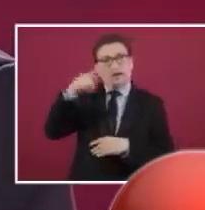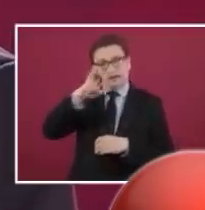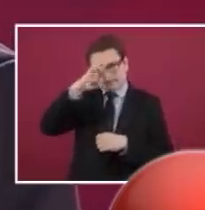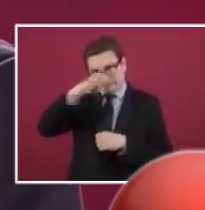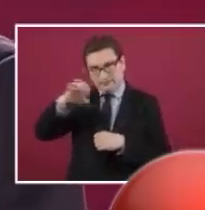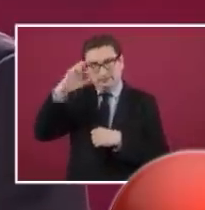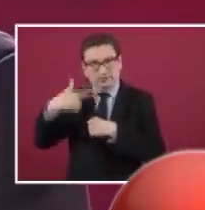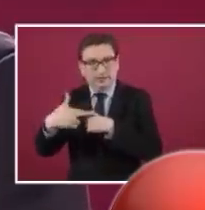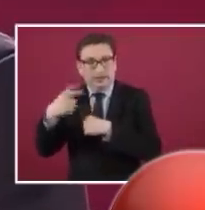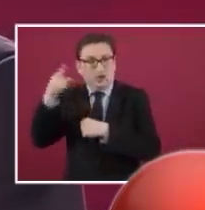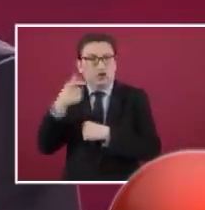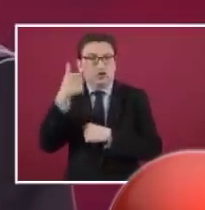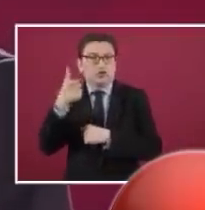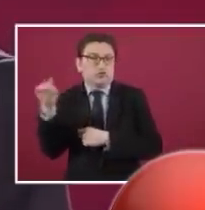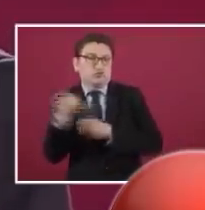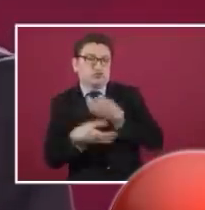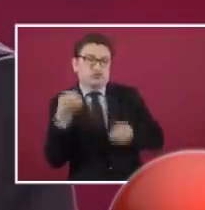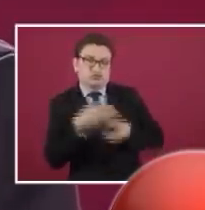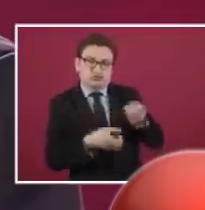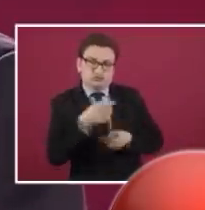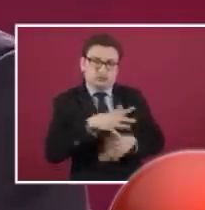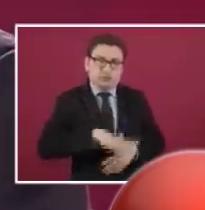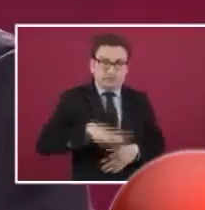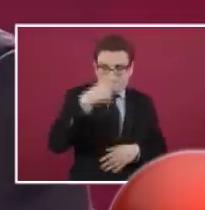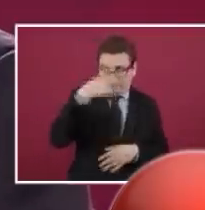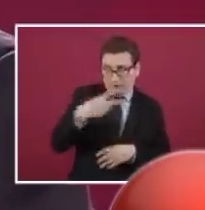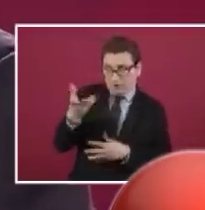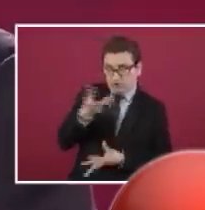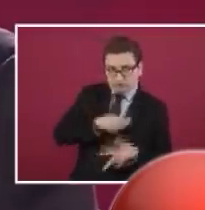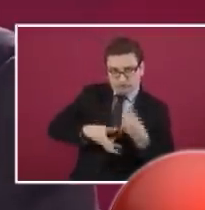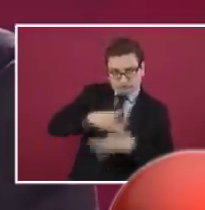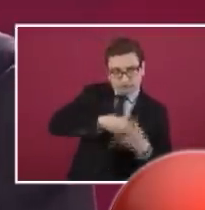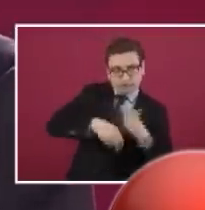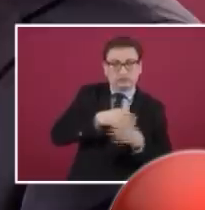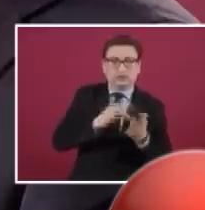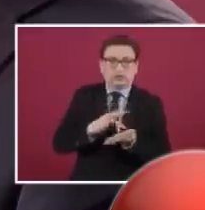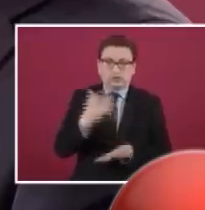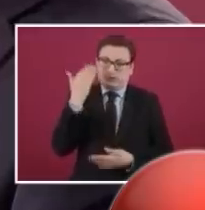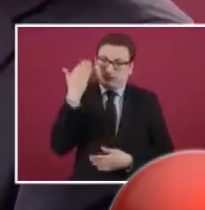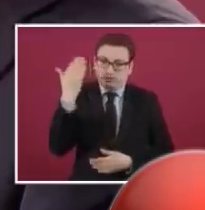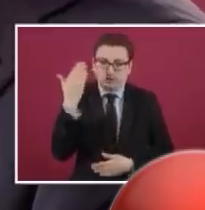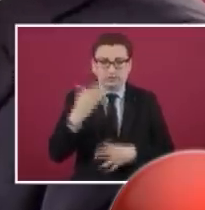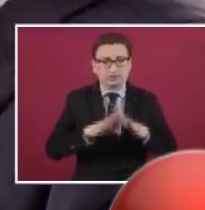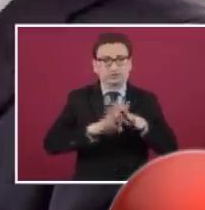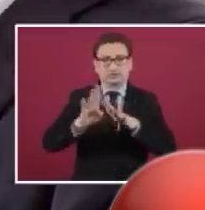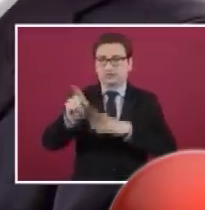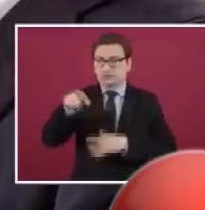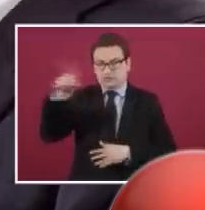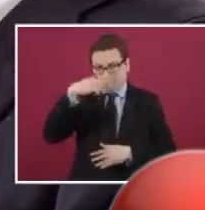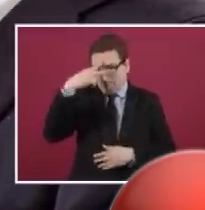tanto. Gracias a nuestros paisanos migrantes.